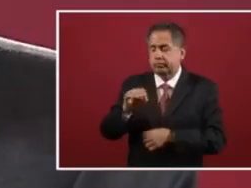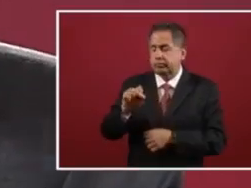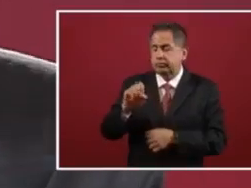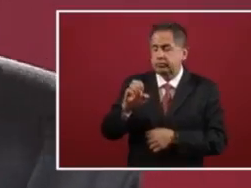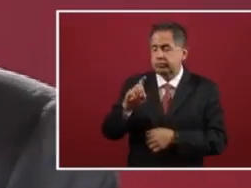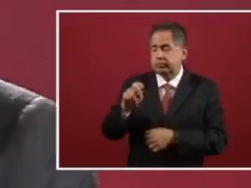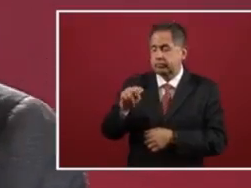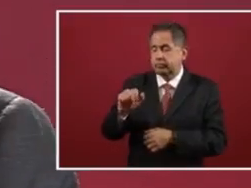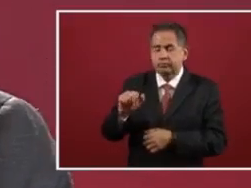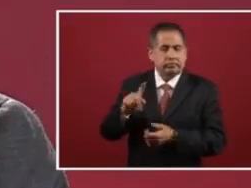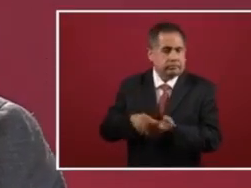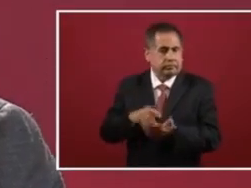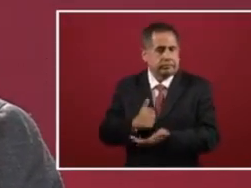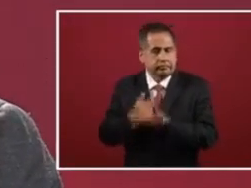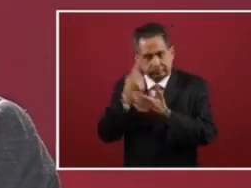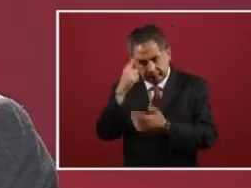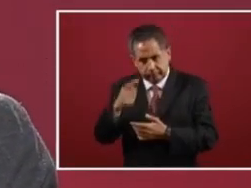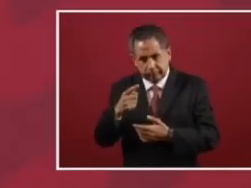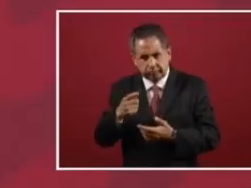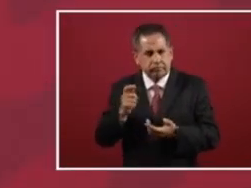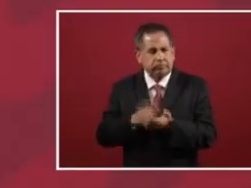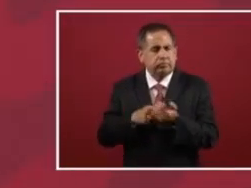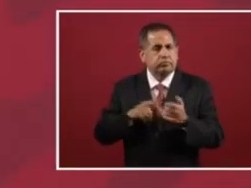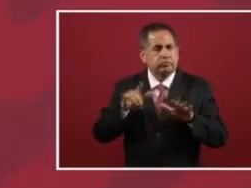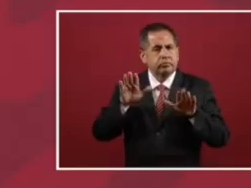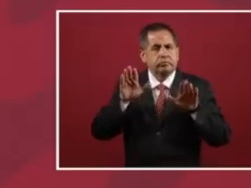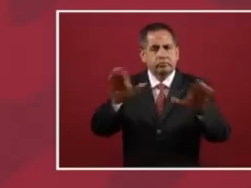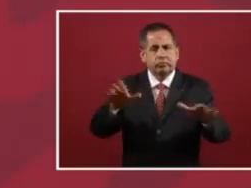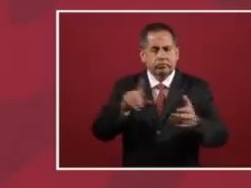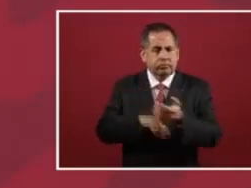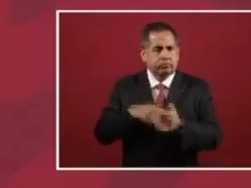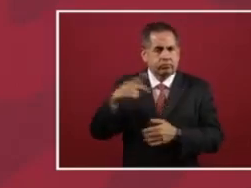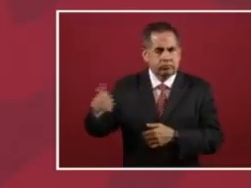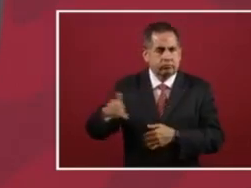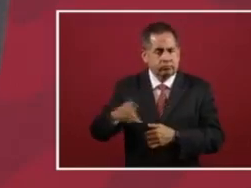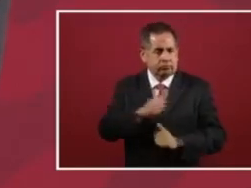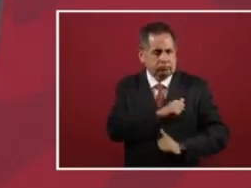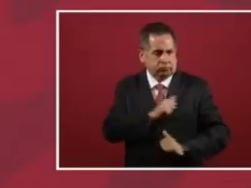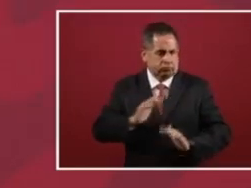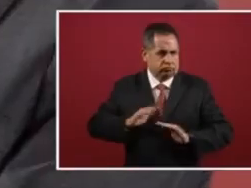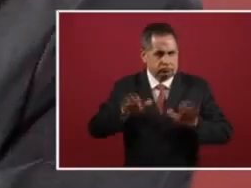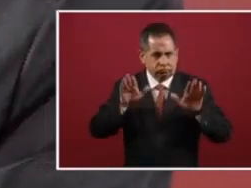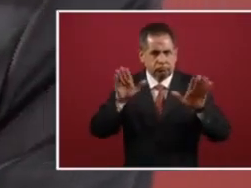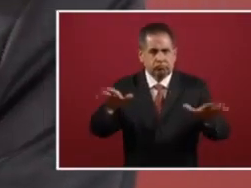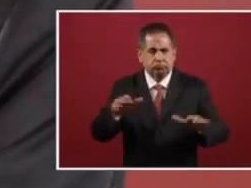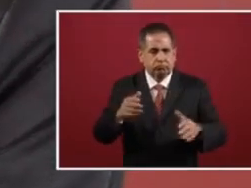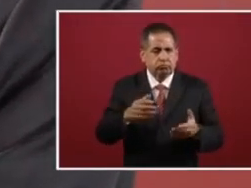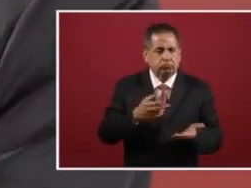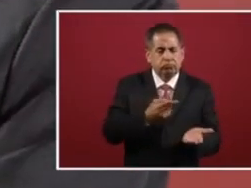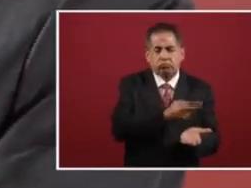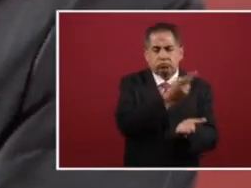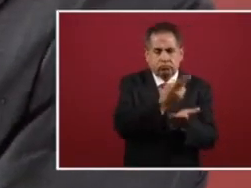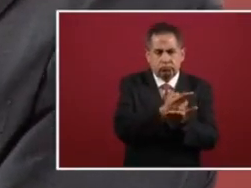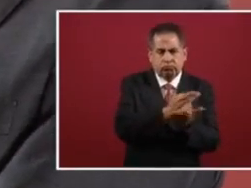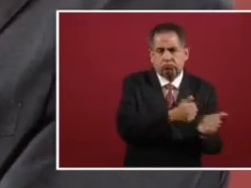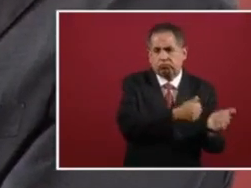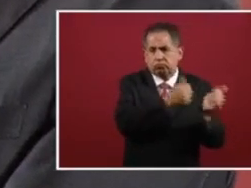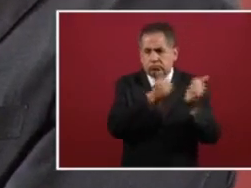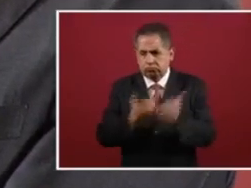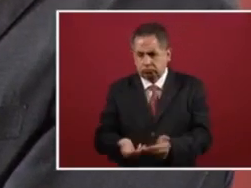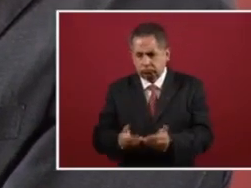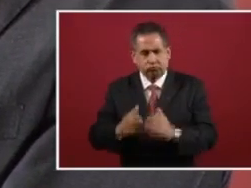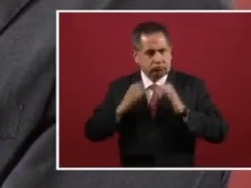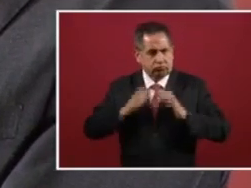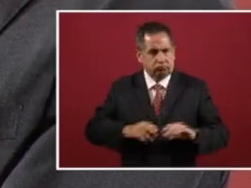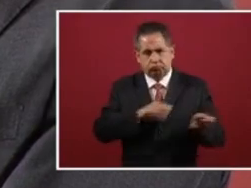De lograrse un acuerdo entre los familiares del cantante José José sobre el traslado de sus restos a México, el presidente Andrés Manuel López Obrador anunció que la